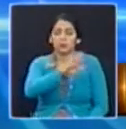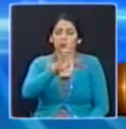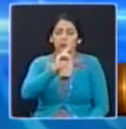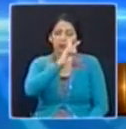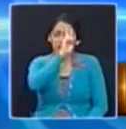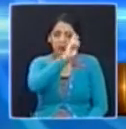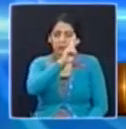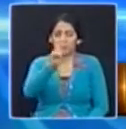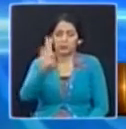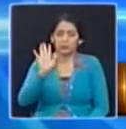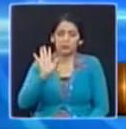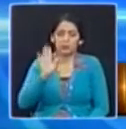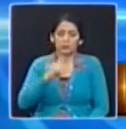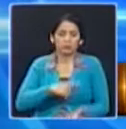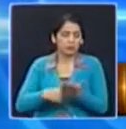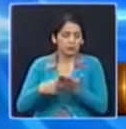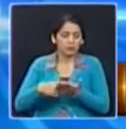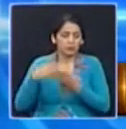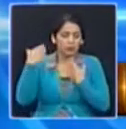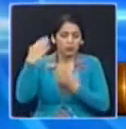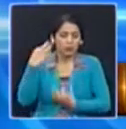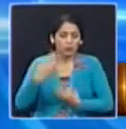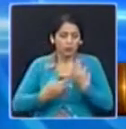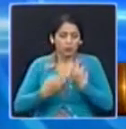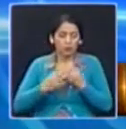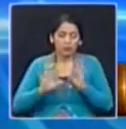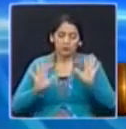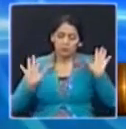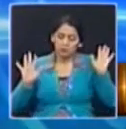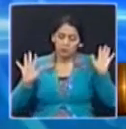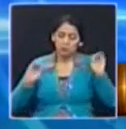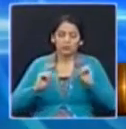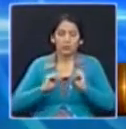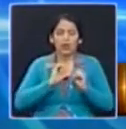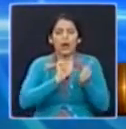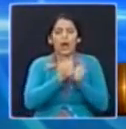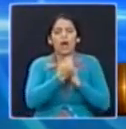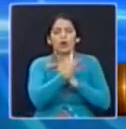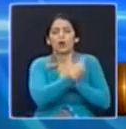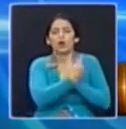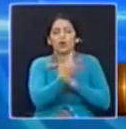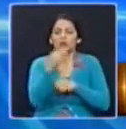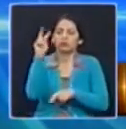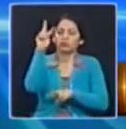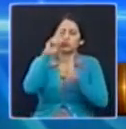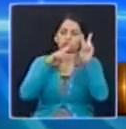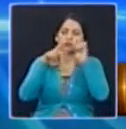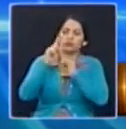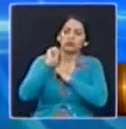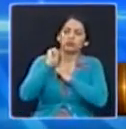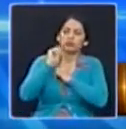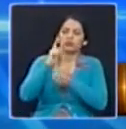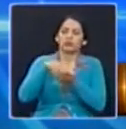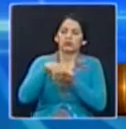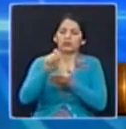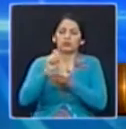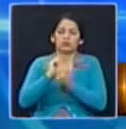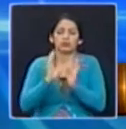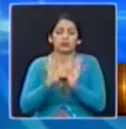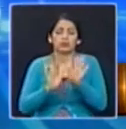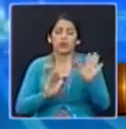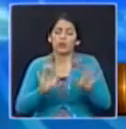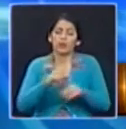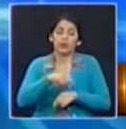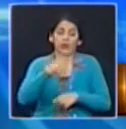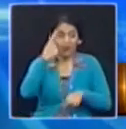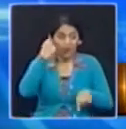se trata de un juicio político, por lo tanto hay de por medio una valoración. No creo que pueda ser unánime, hemos